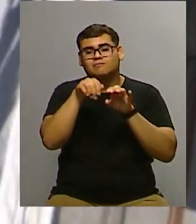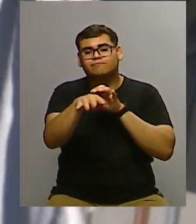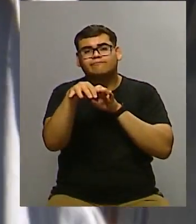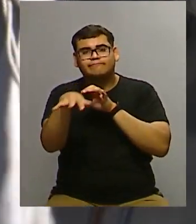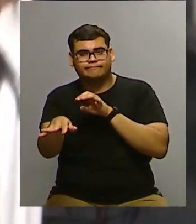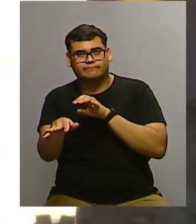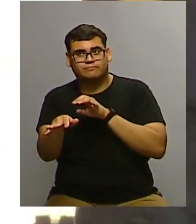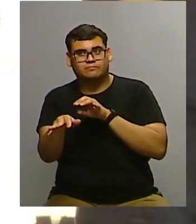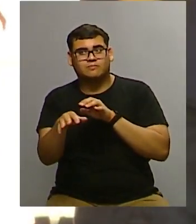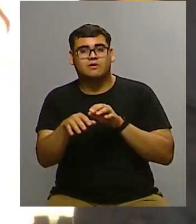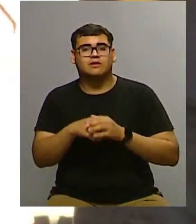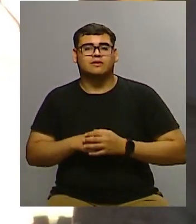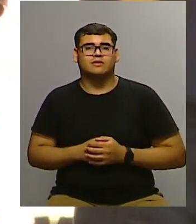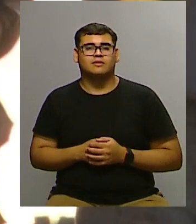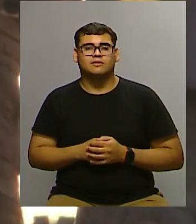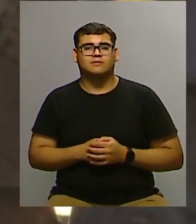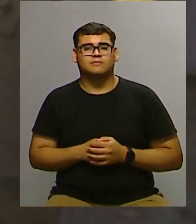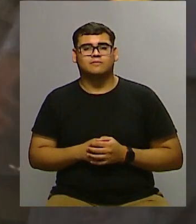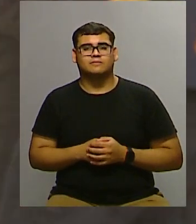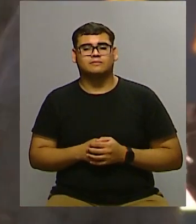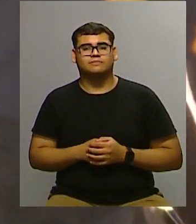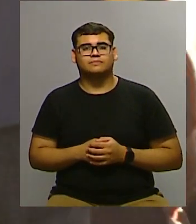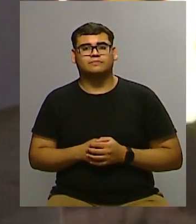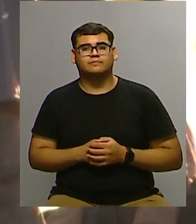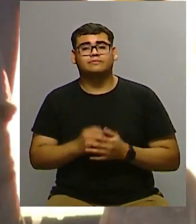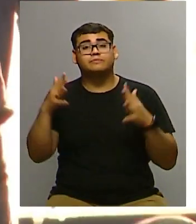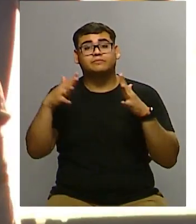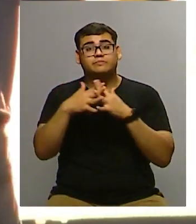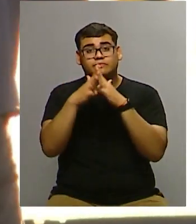que se hagan los productores. Fuera de la finca,